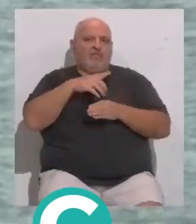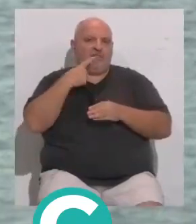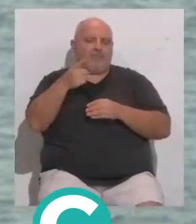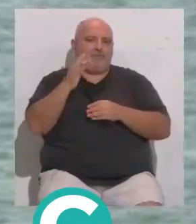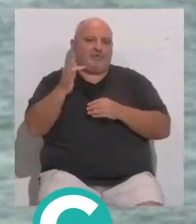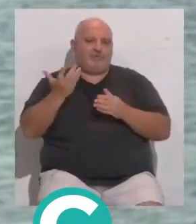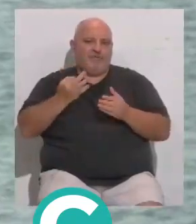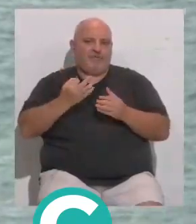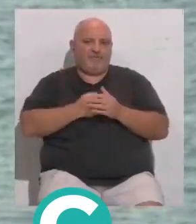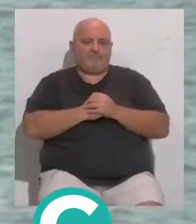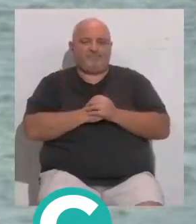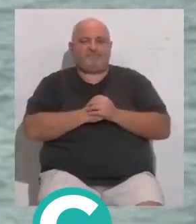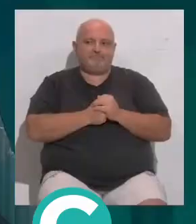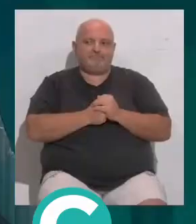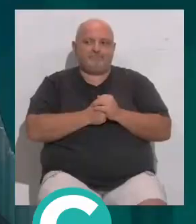provincia.